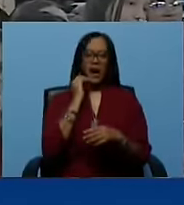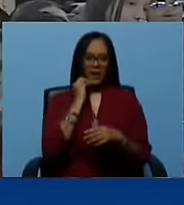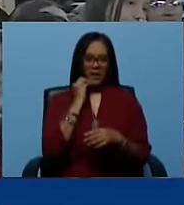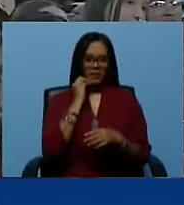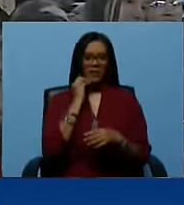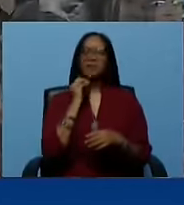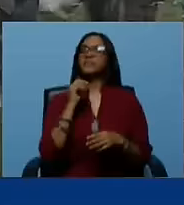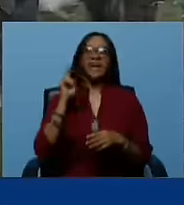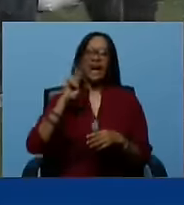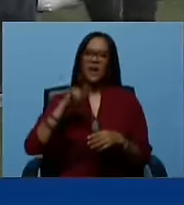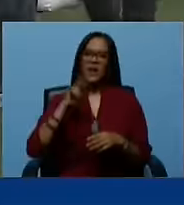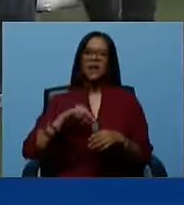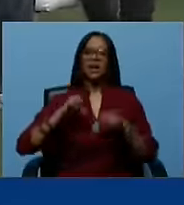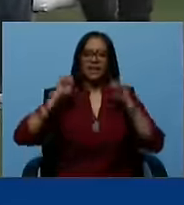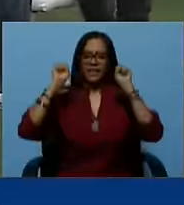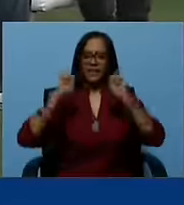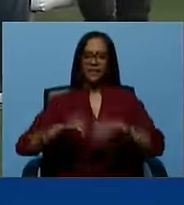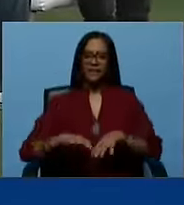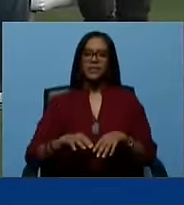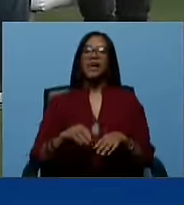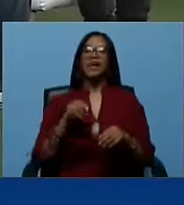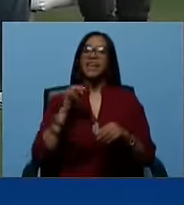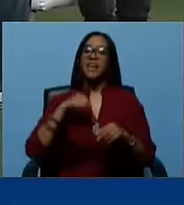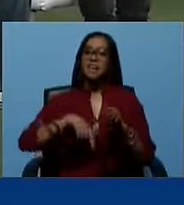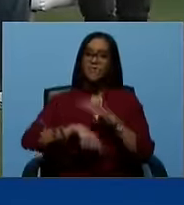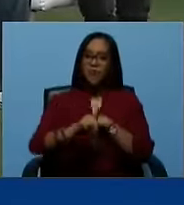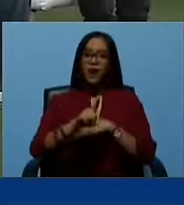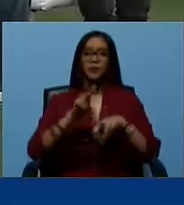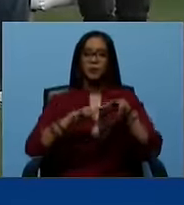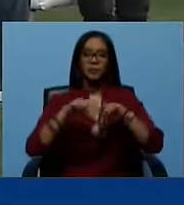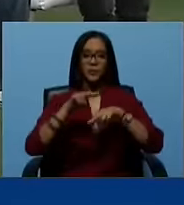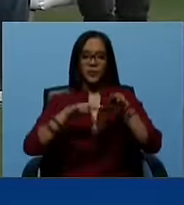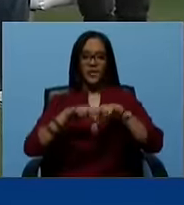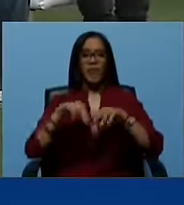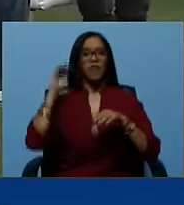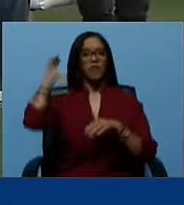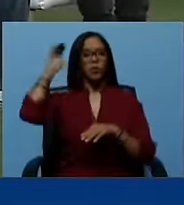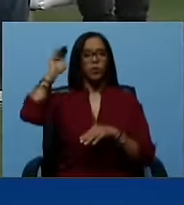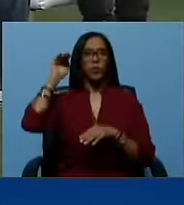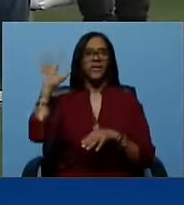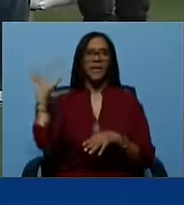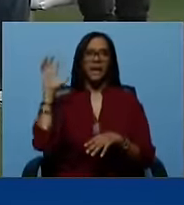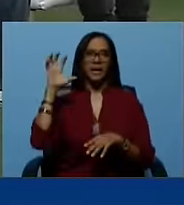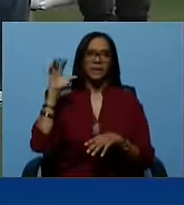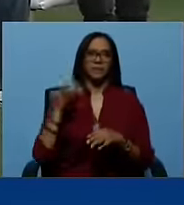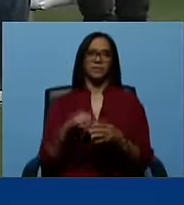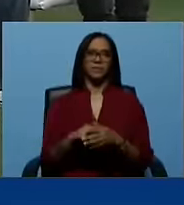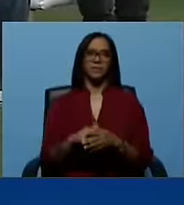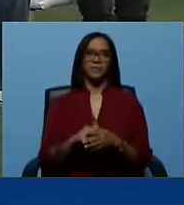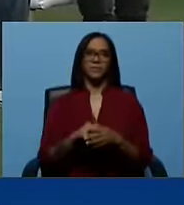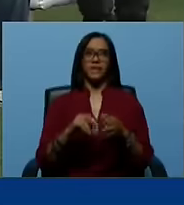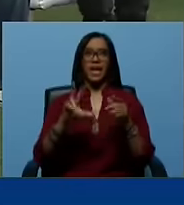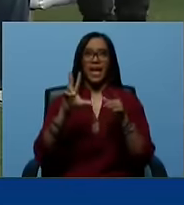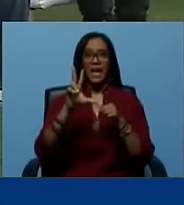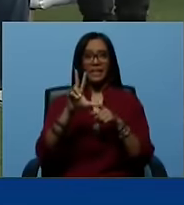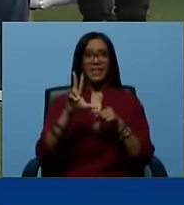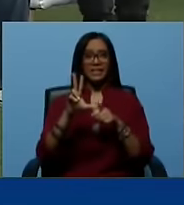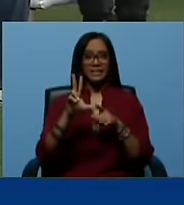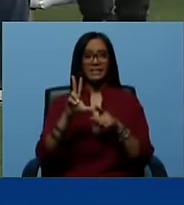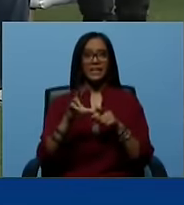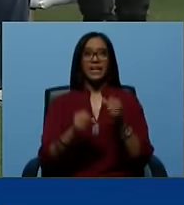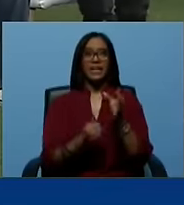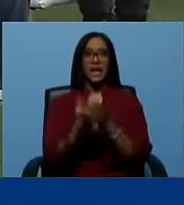que jamás se va a rendir y que va a construir el futuro de la patria. El tercer árbol, que es un